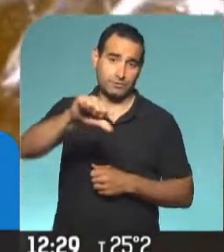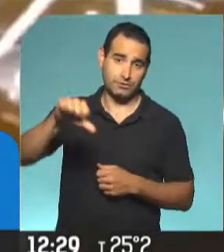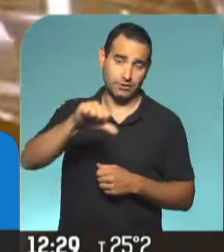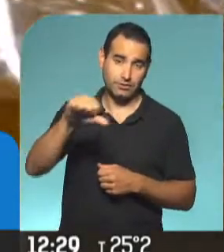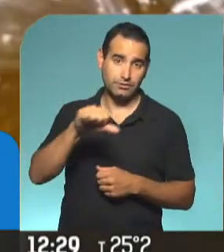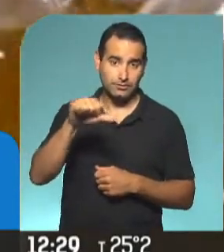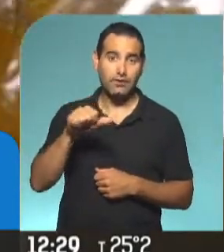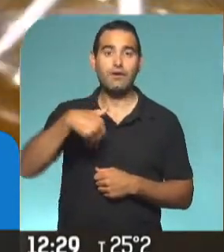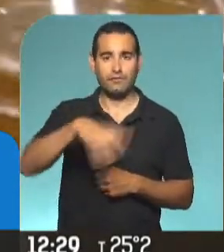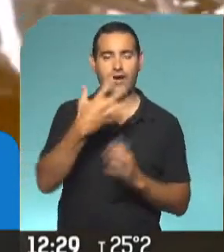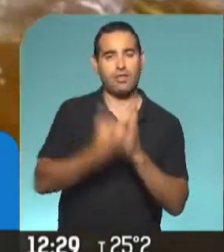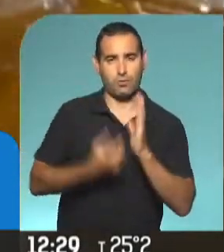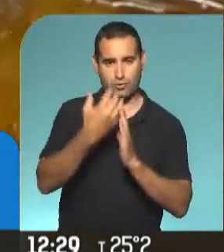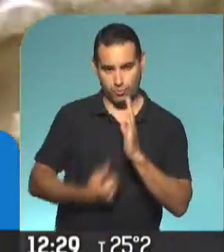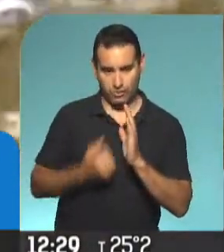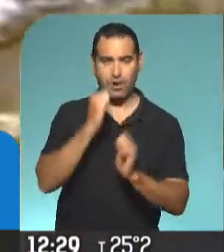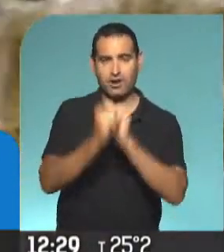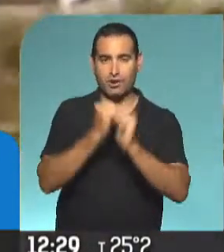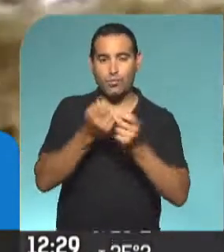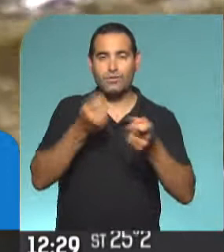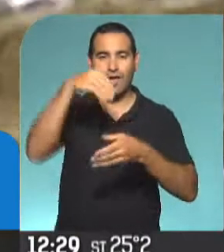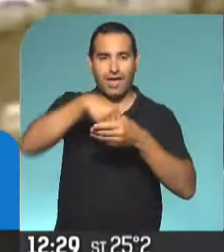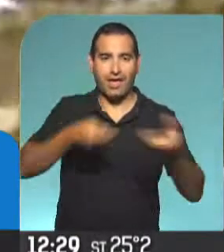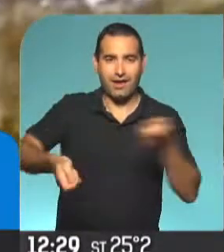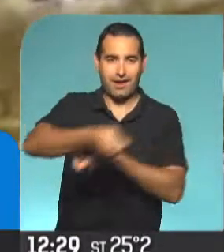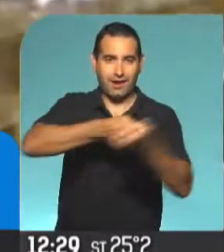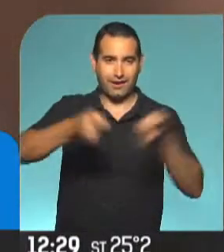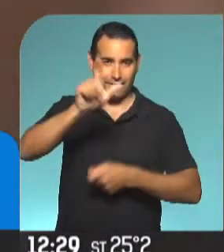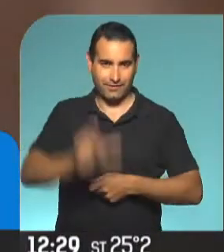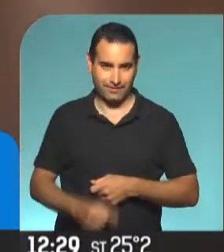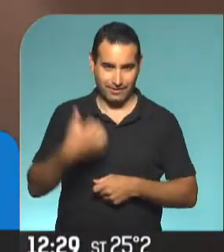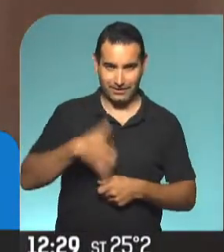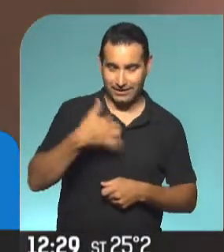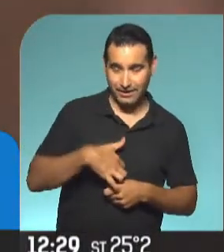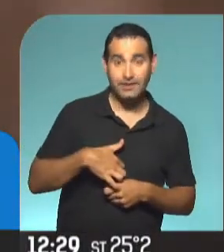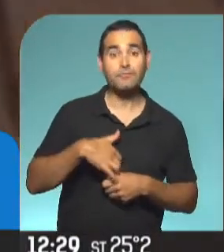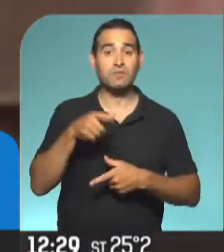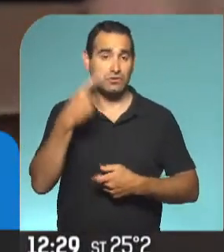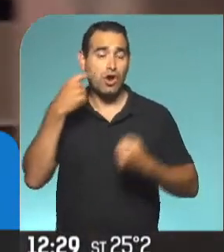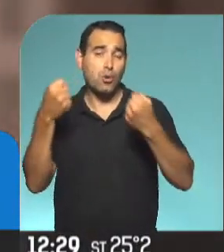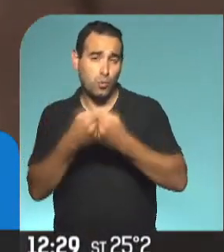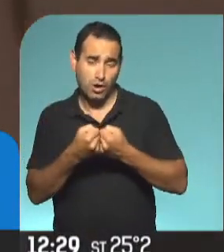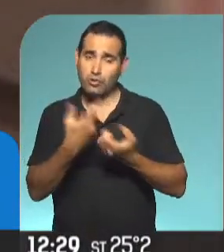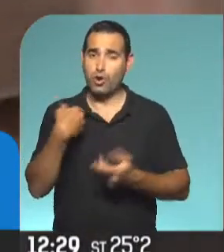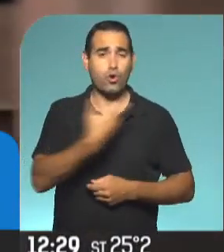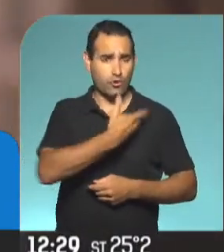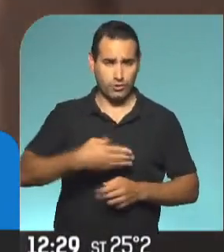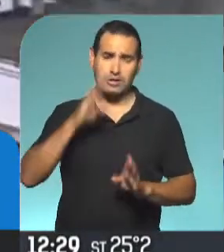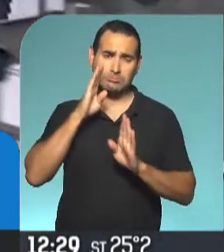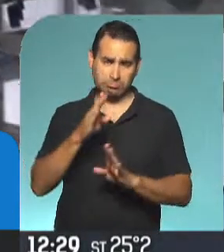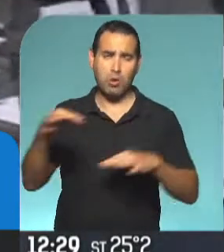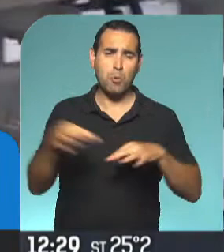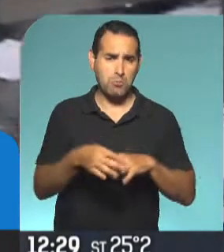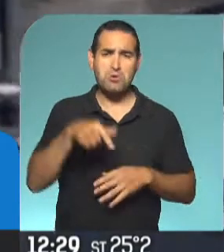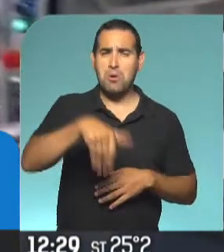va a subsidiar a la industria abastecimiento interno de aceites este es el acuerdo y el compromiso del gobierno también es que no